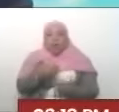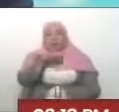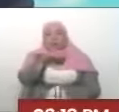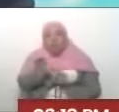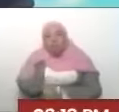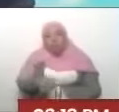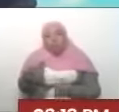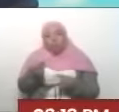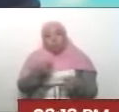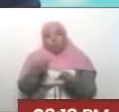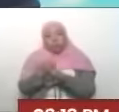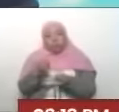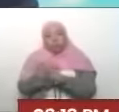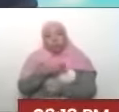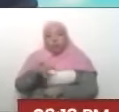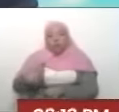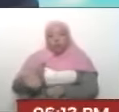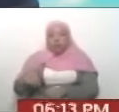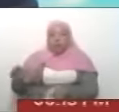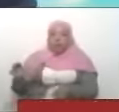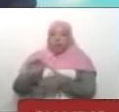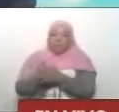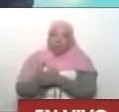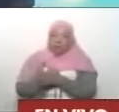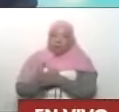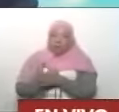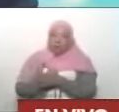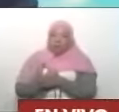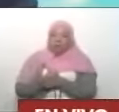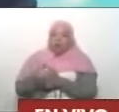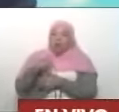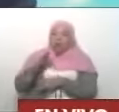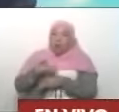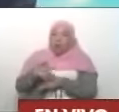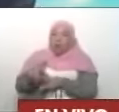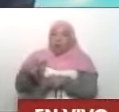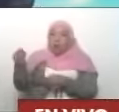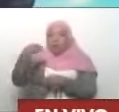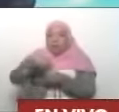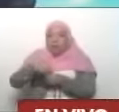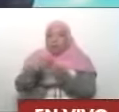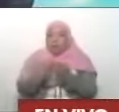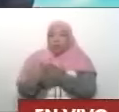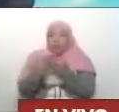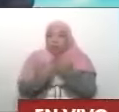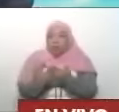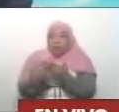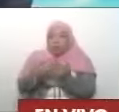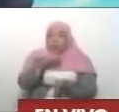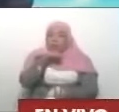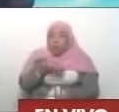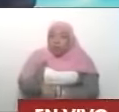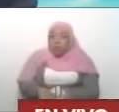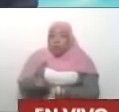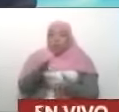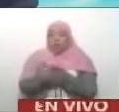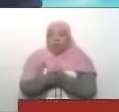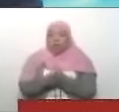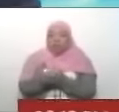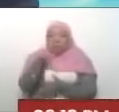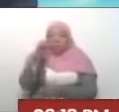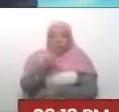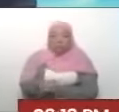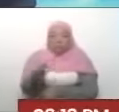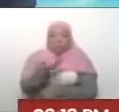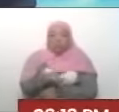hacer el enroque a nuestro amigo Alexis Corredor, porque el Centro Nacional de Estudios Históricos, del cual Alejandro es